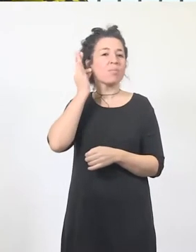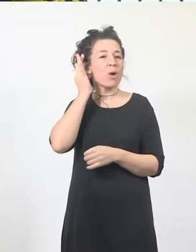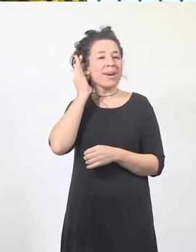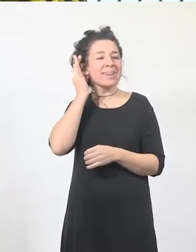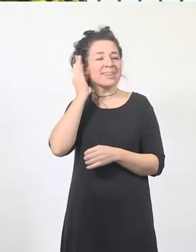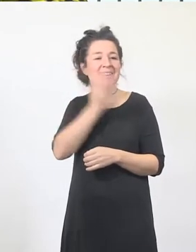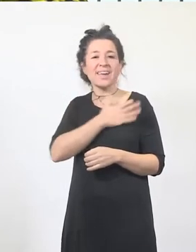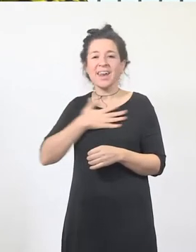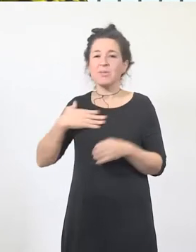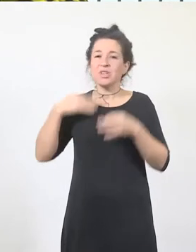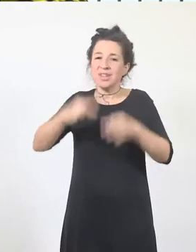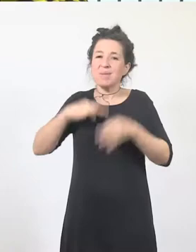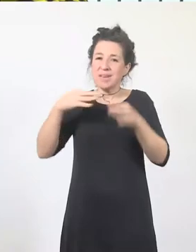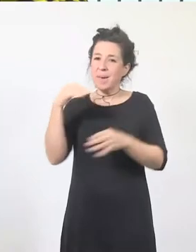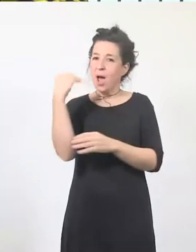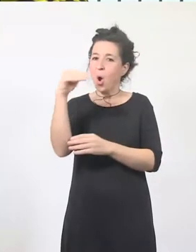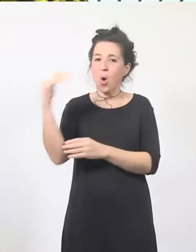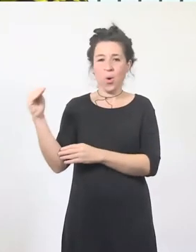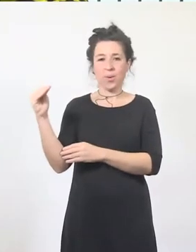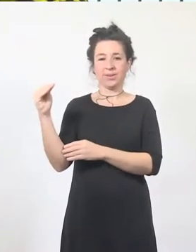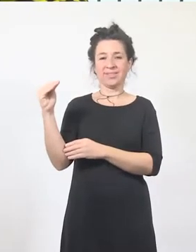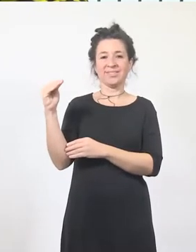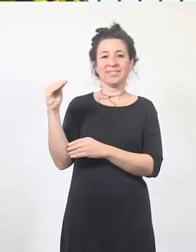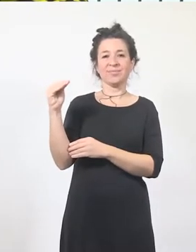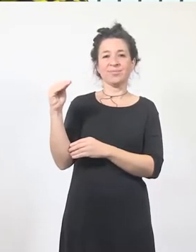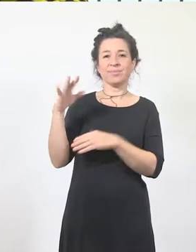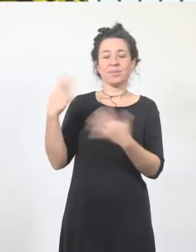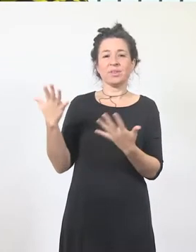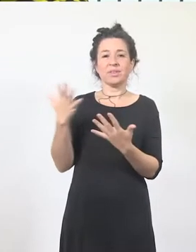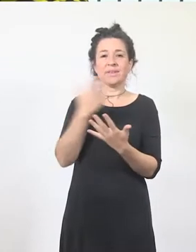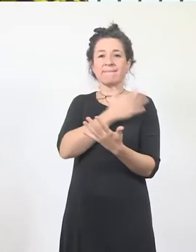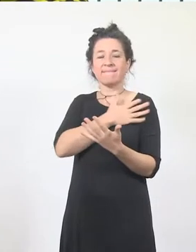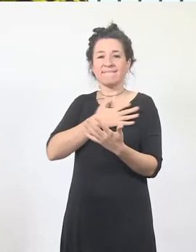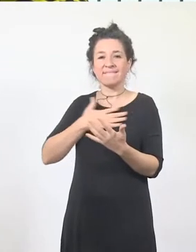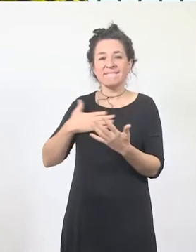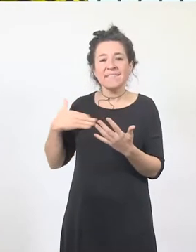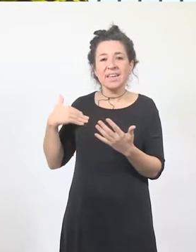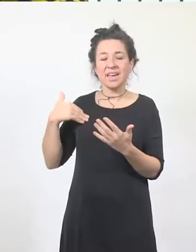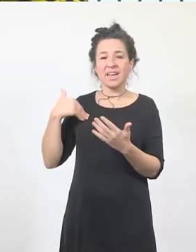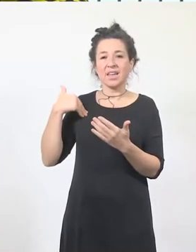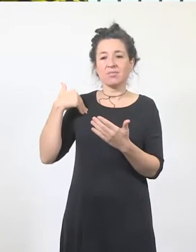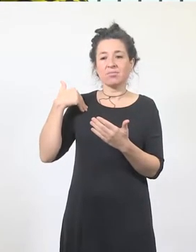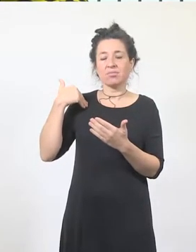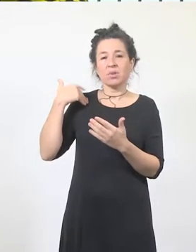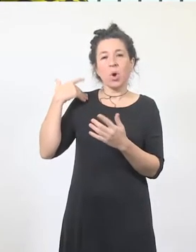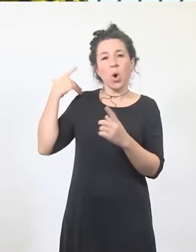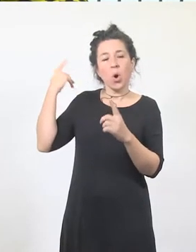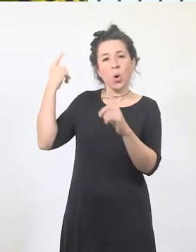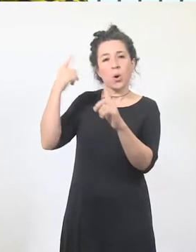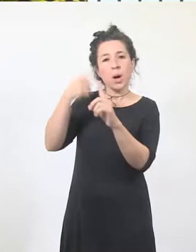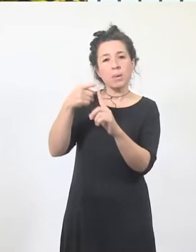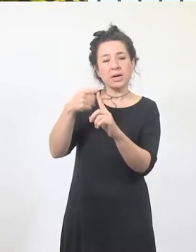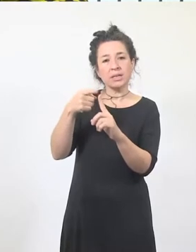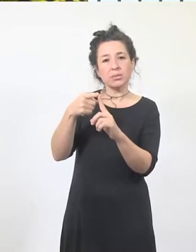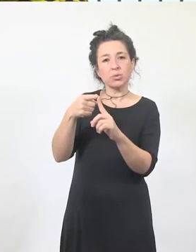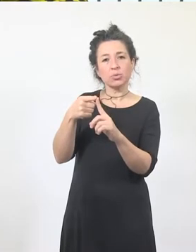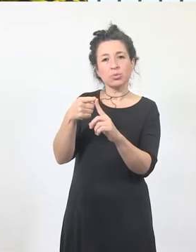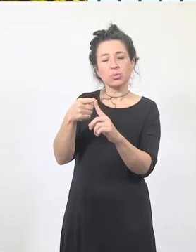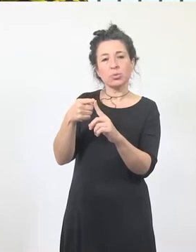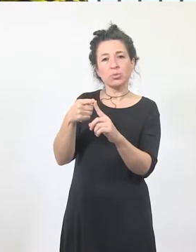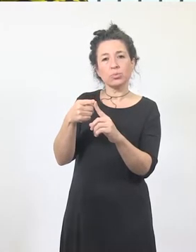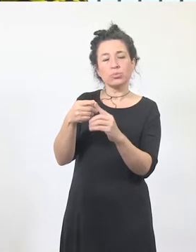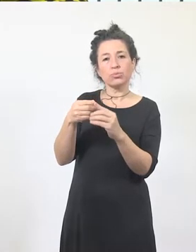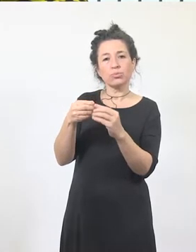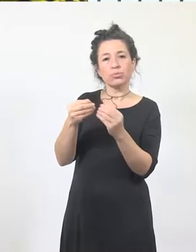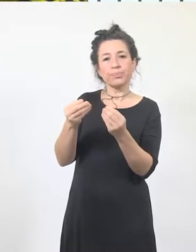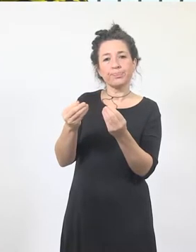joven y que siempre pues aspira y trabaja los objetivos